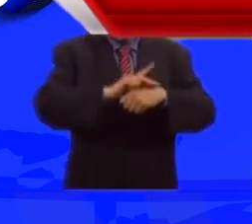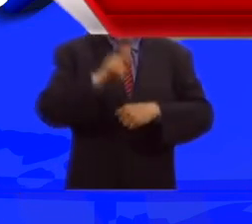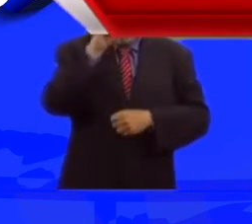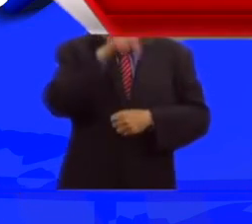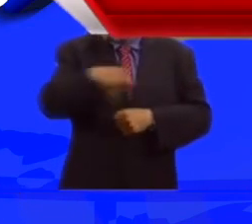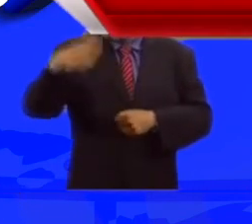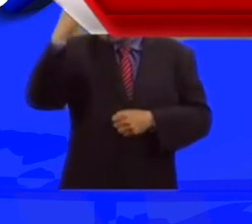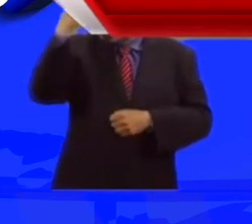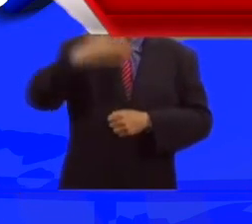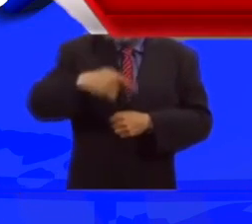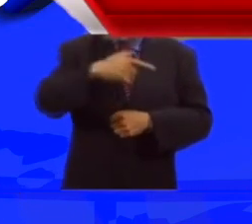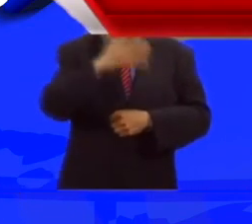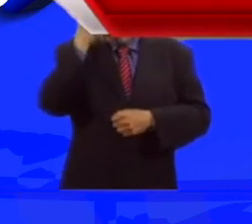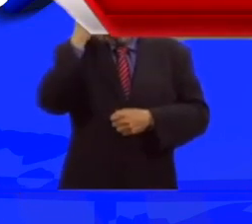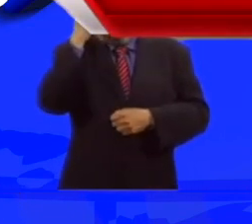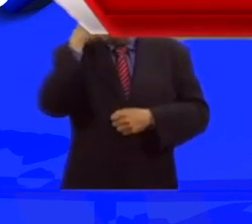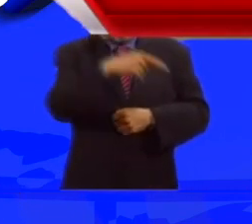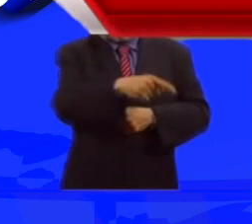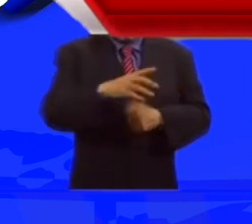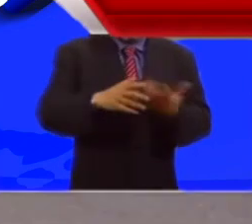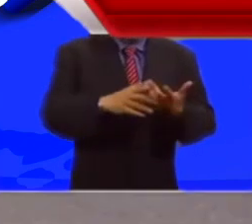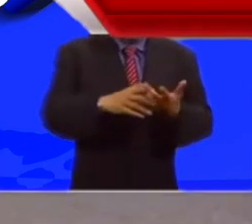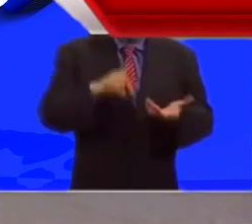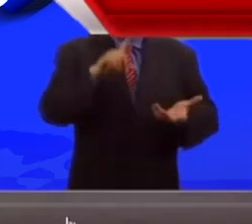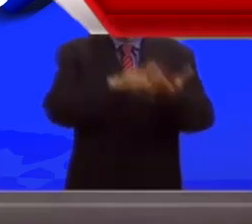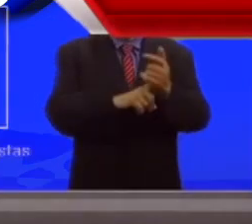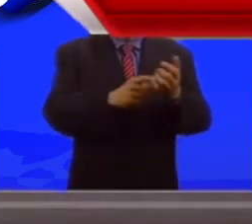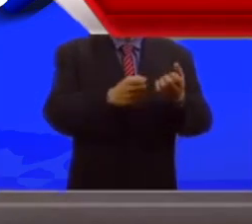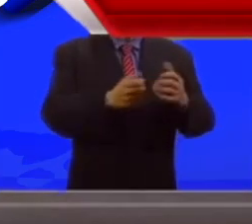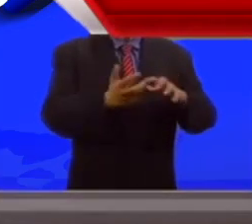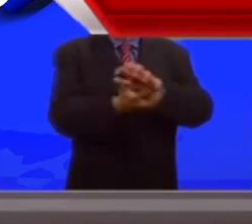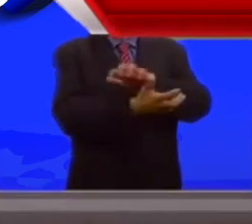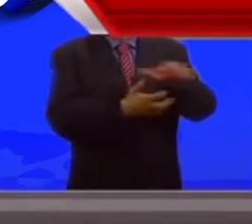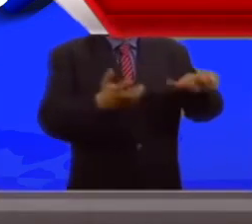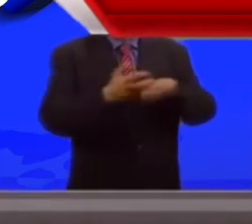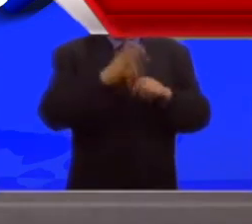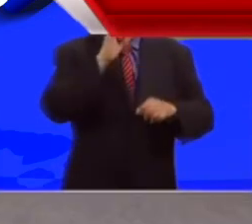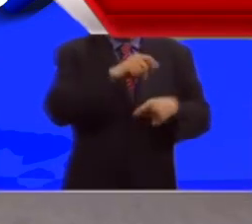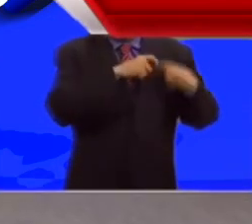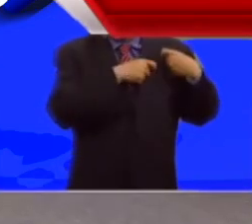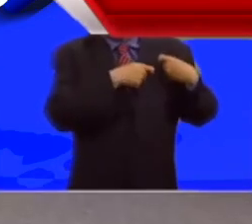lo sabemos. Es parte de la descomposición que existe.